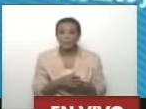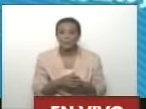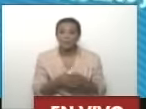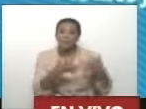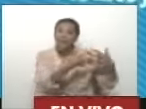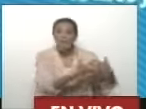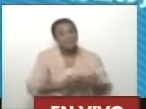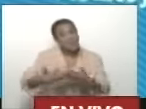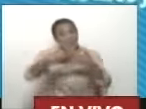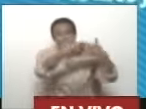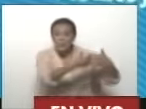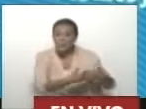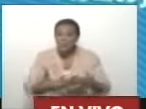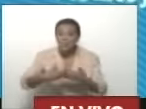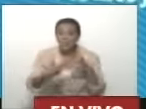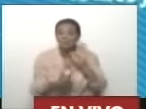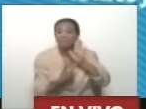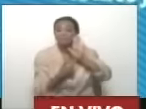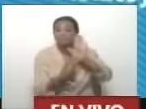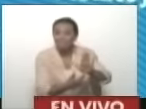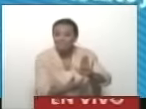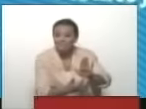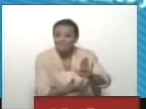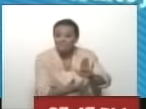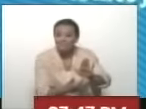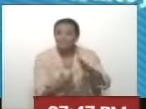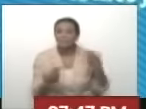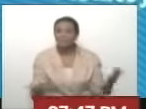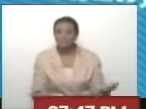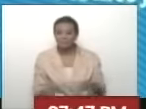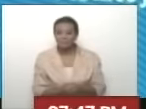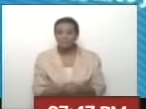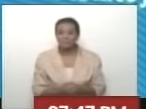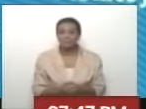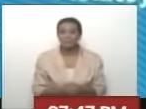USA. Los Estados Unidos de Norteamérica.